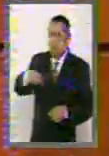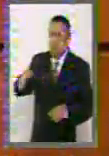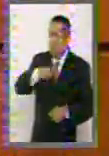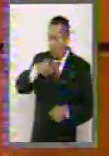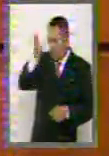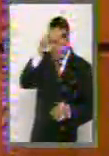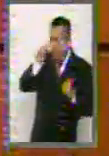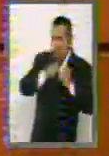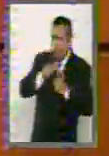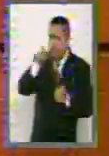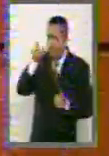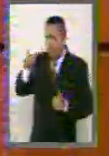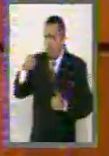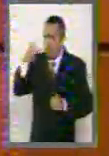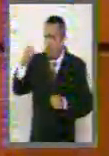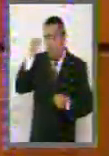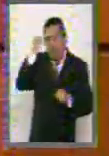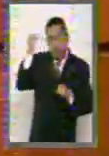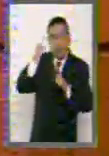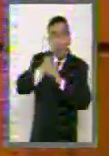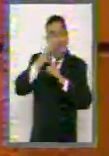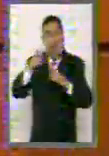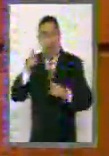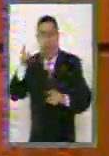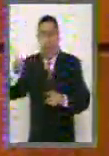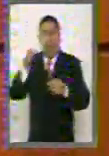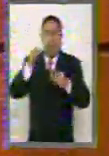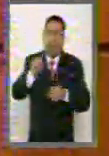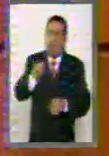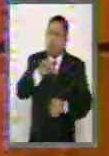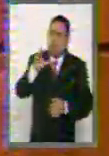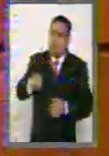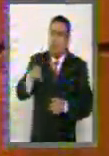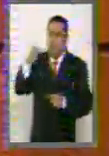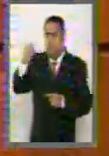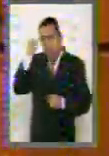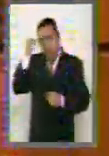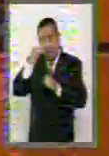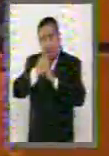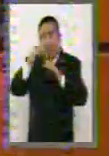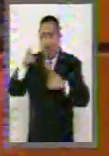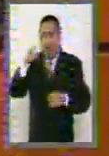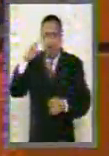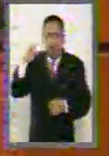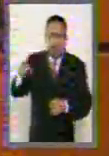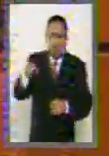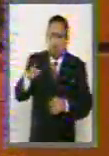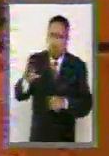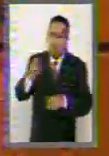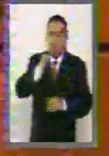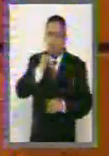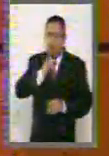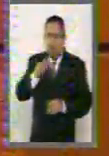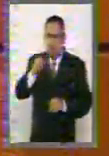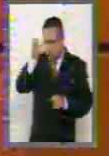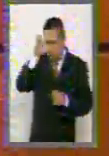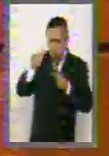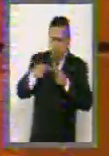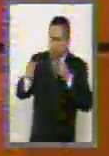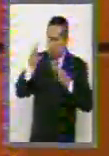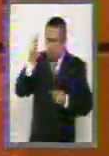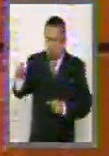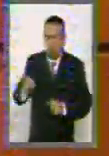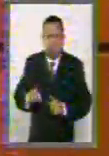acuerdo en su visión de la Suprema Corte ni en su visión del Senado de la